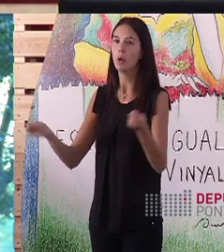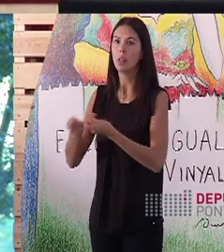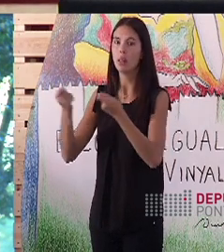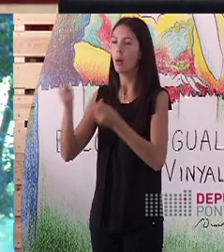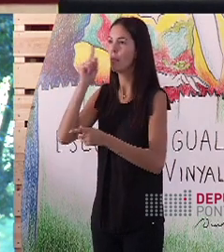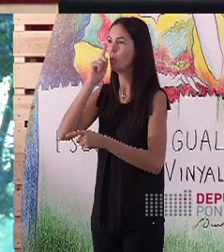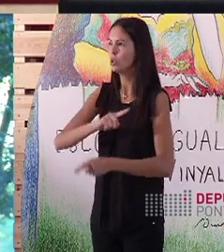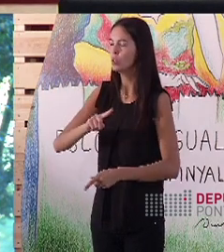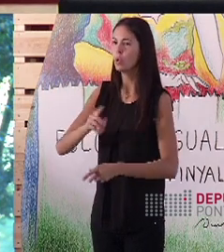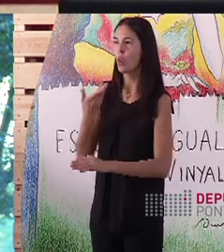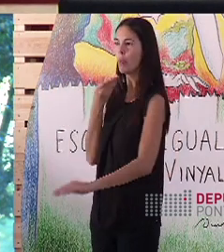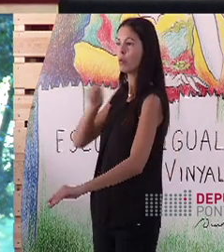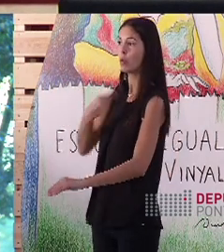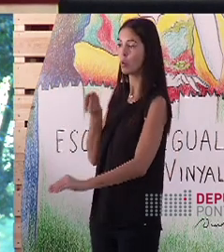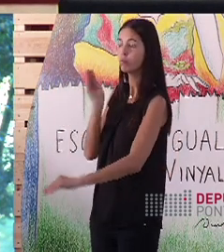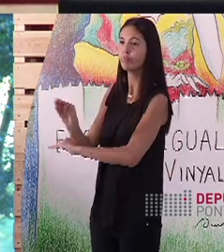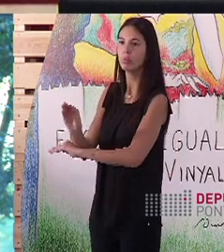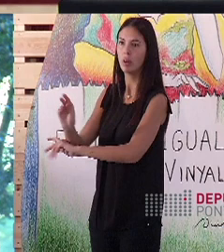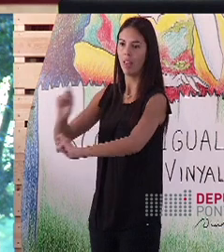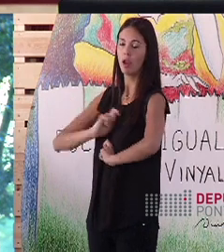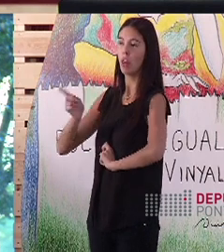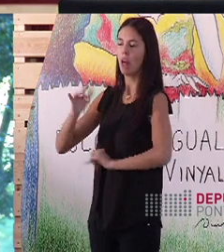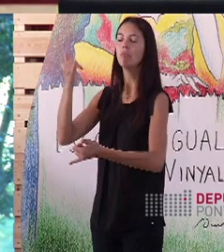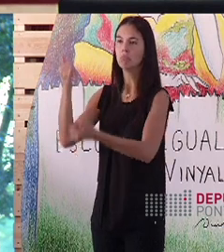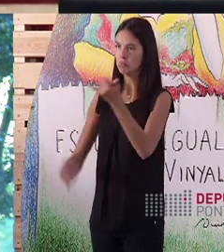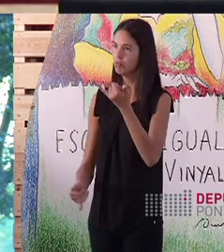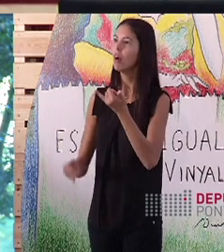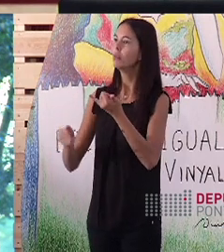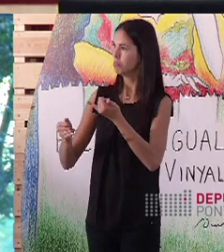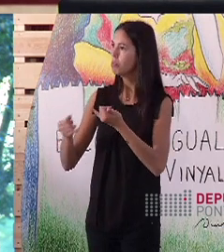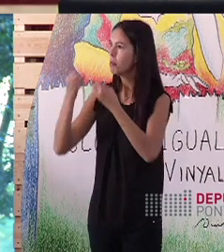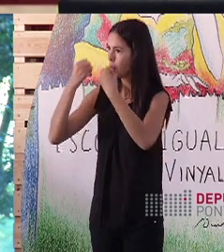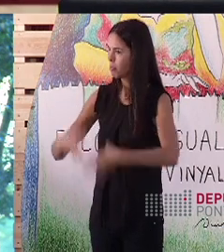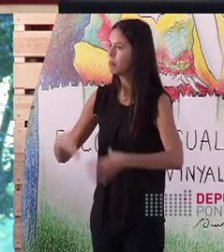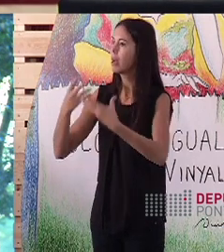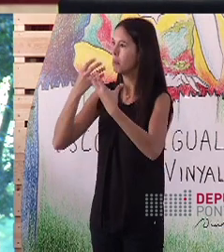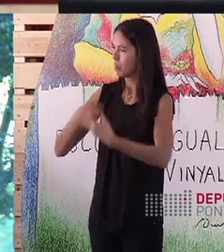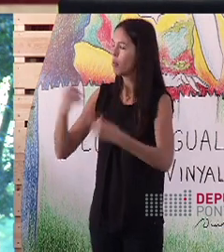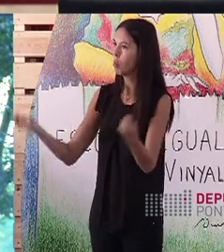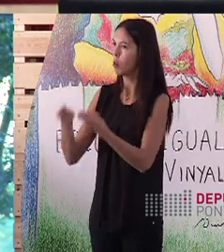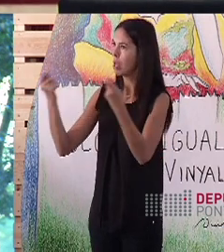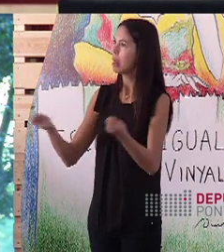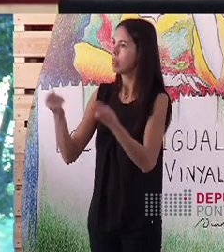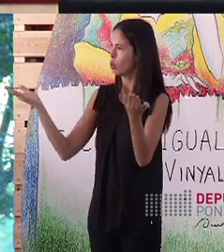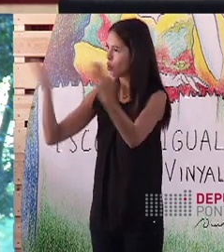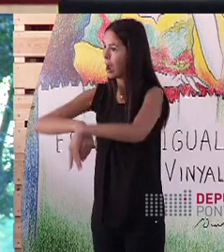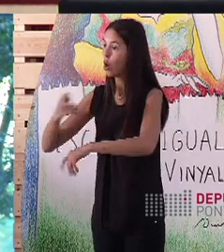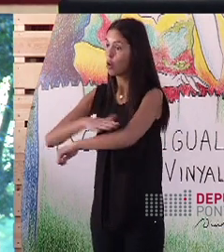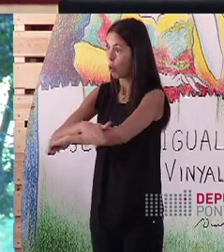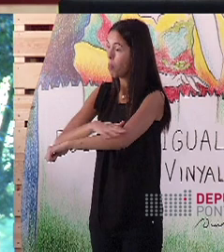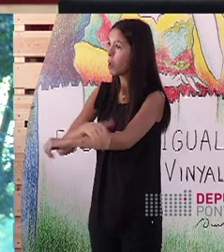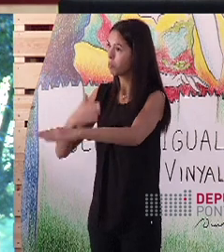no iban a recibir subvenciones. El asunto funcionó. Funcionó mientras funcionó el gobierno. Cuando el